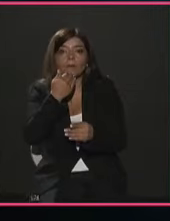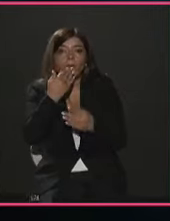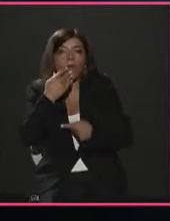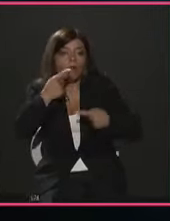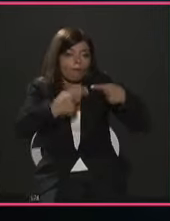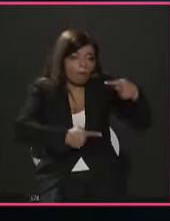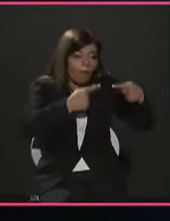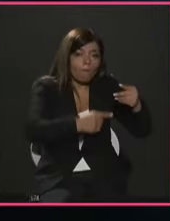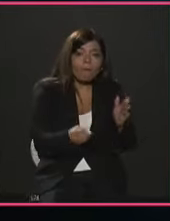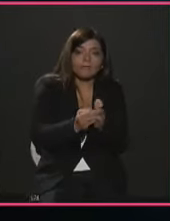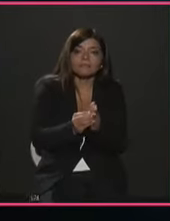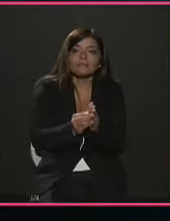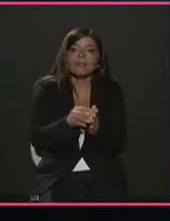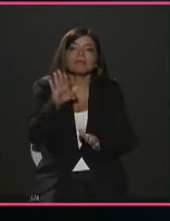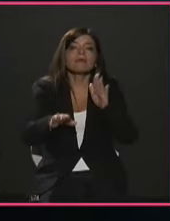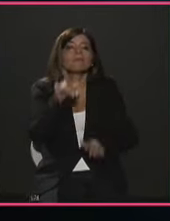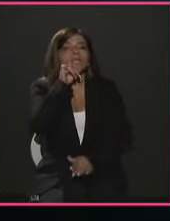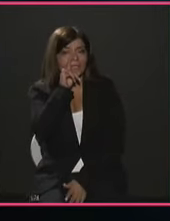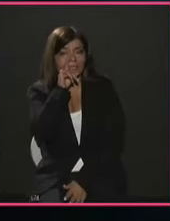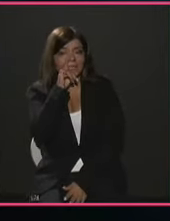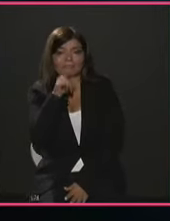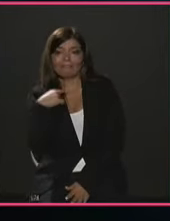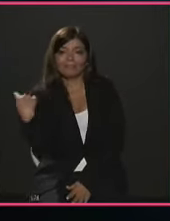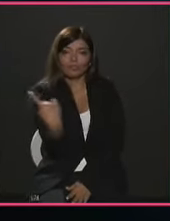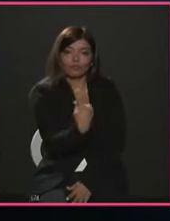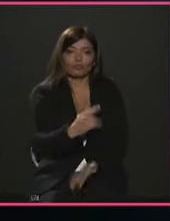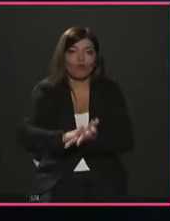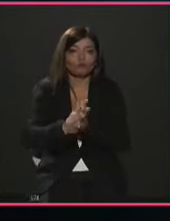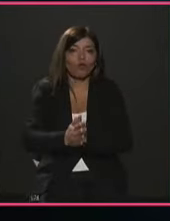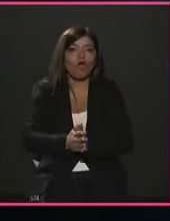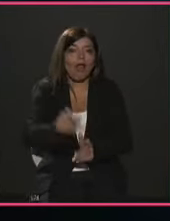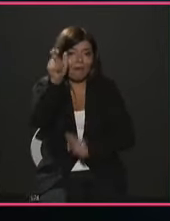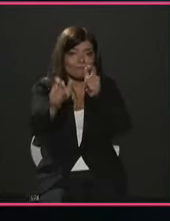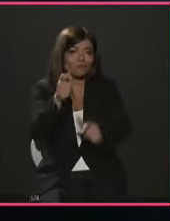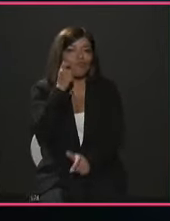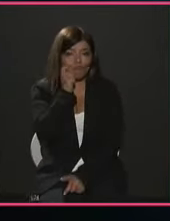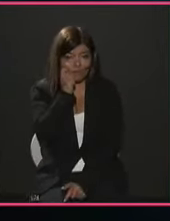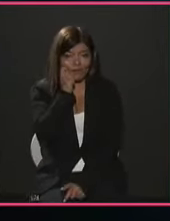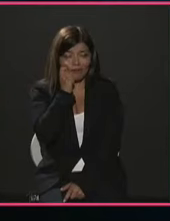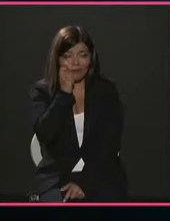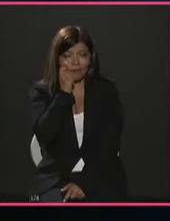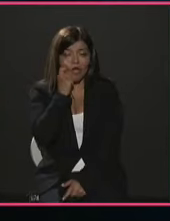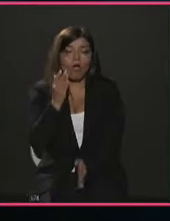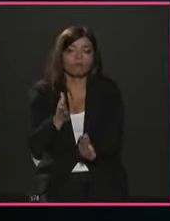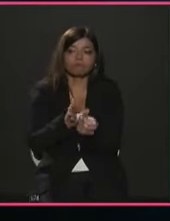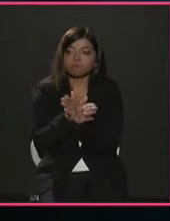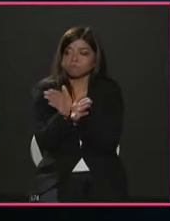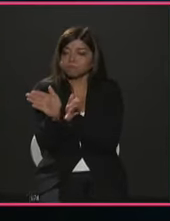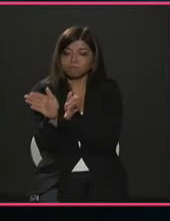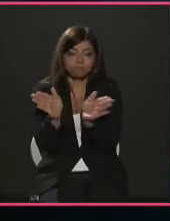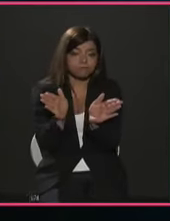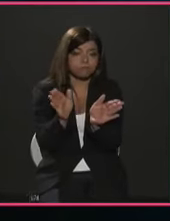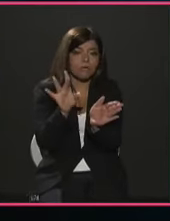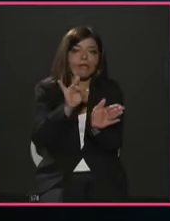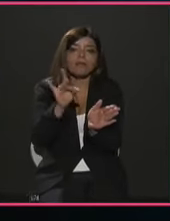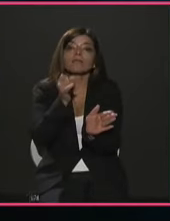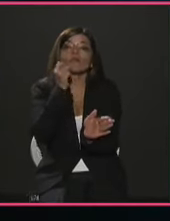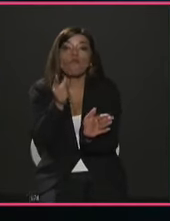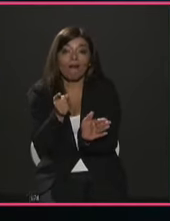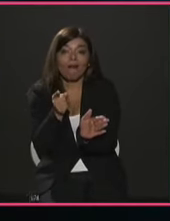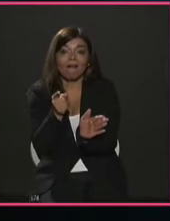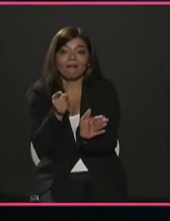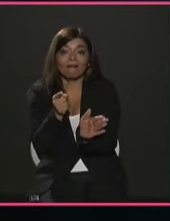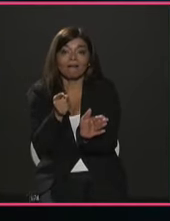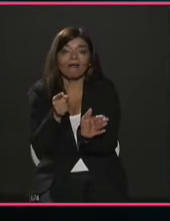depende de nosotros de nosotros seres humanos qué camino tomamos la